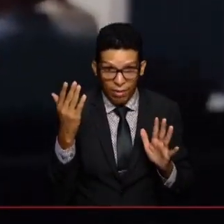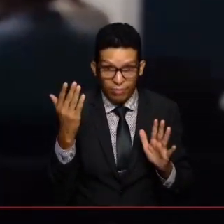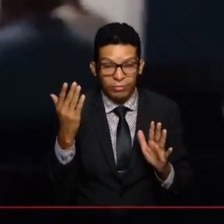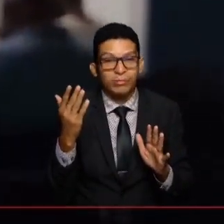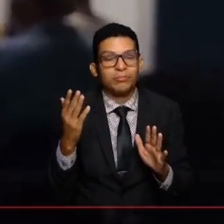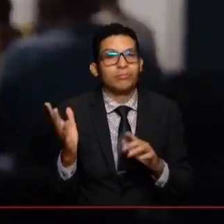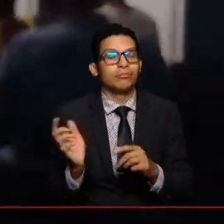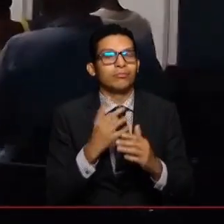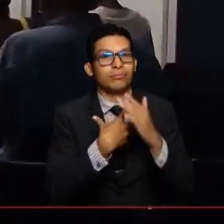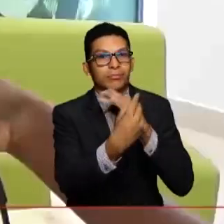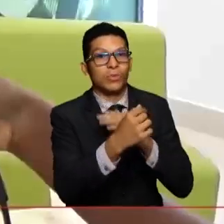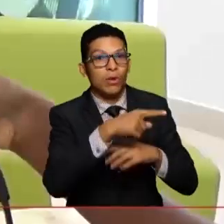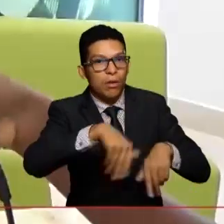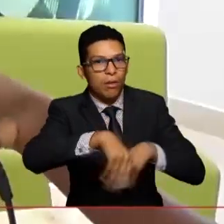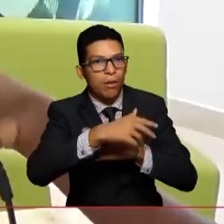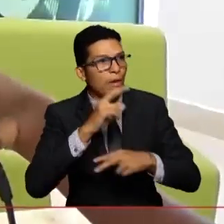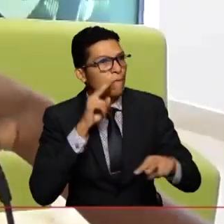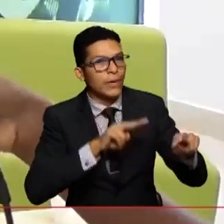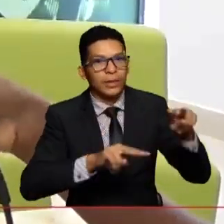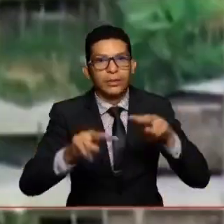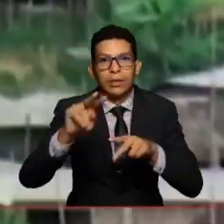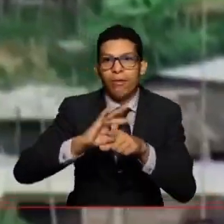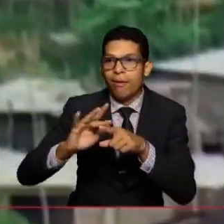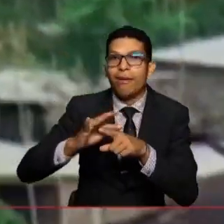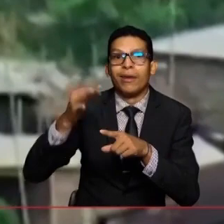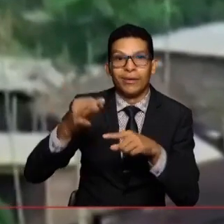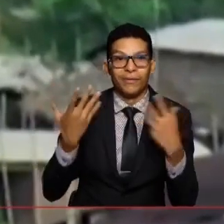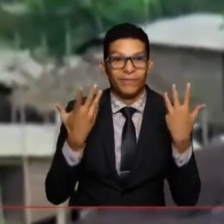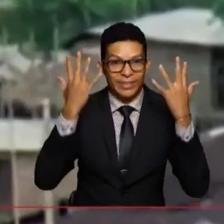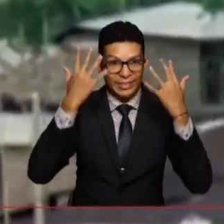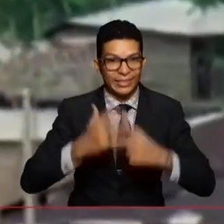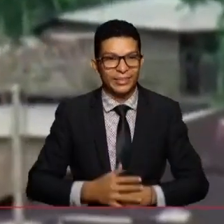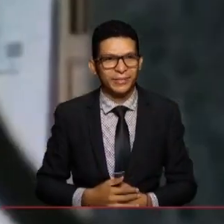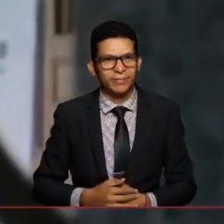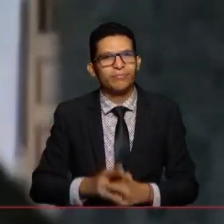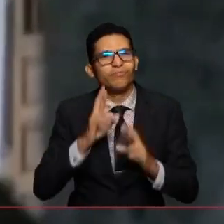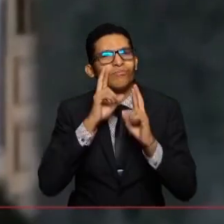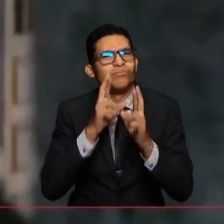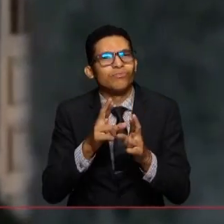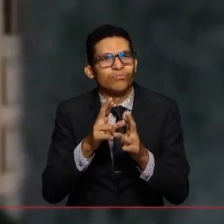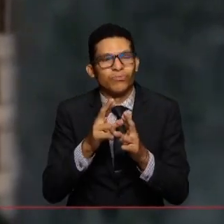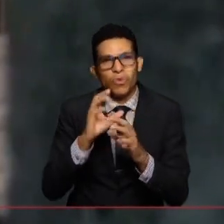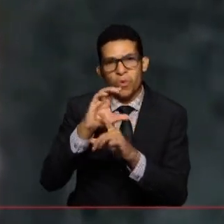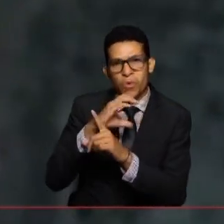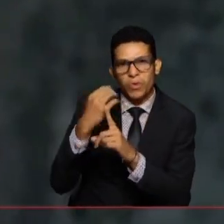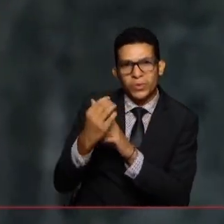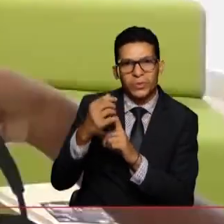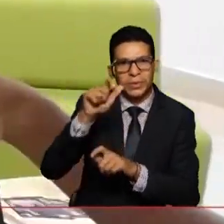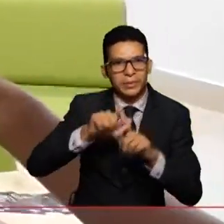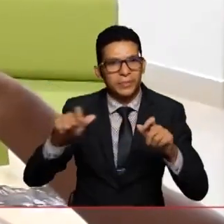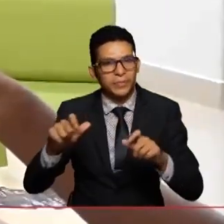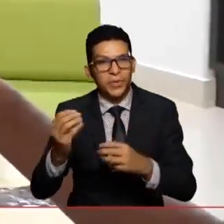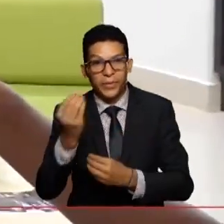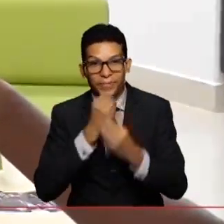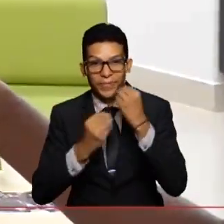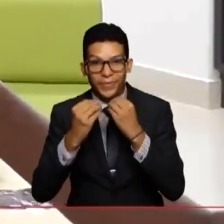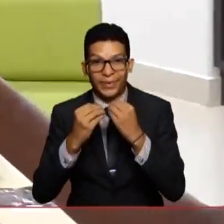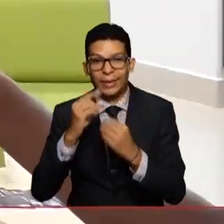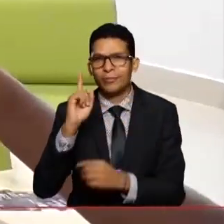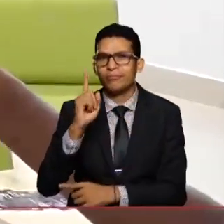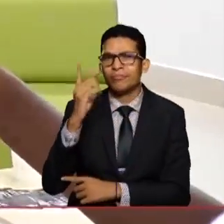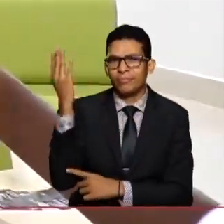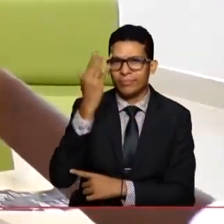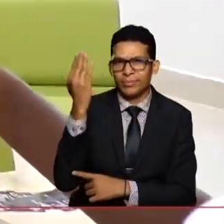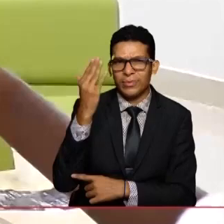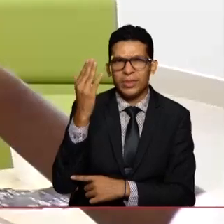documental y salir a la calle y ver cómo se vive el San Pacho ahora. Un reconocimiento a su cultura, su gente y su gastronomía. Son películas que se hicieron